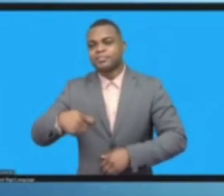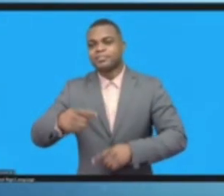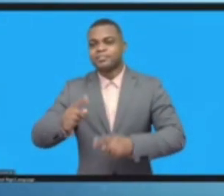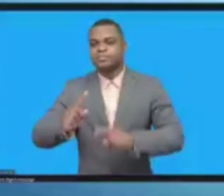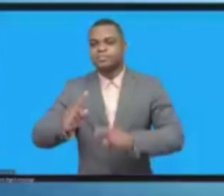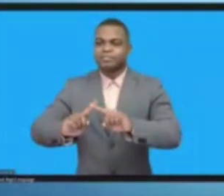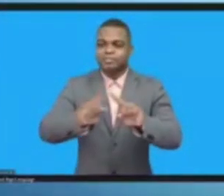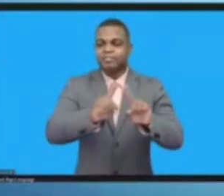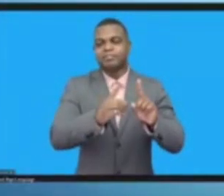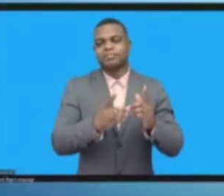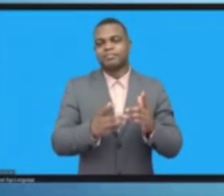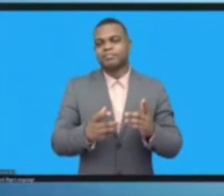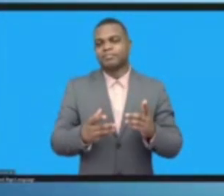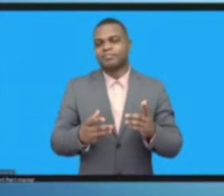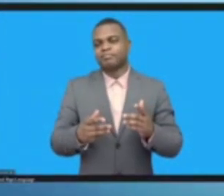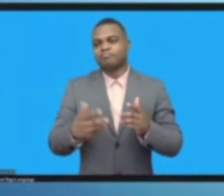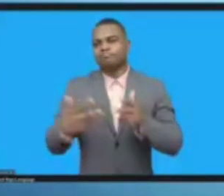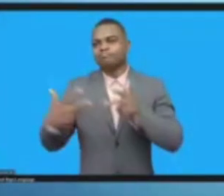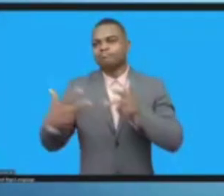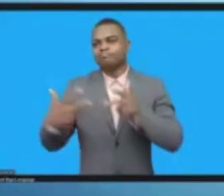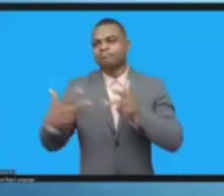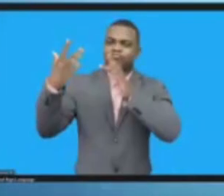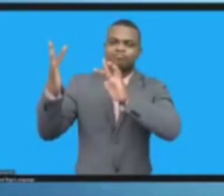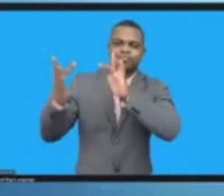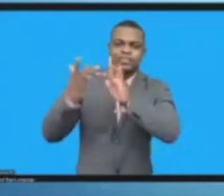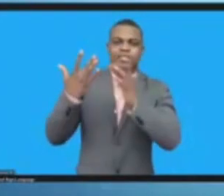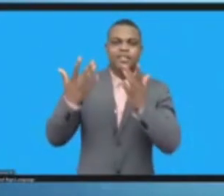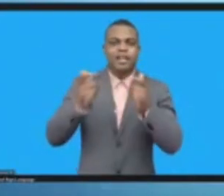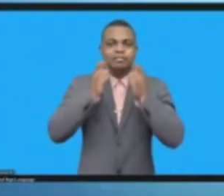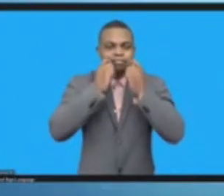de Etiopía y también Quiero agradecer